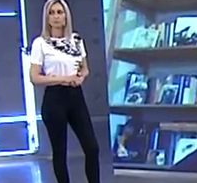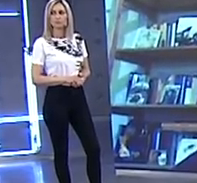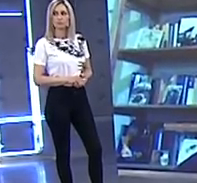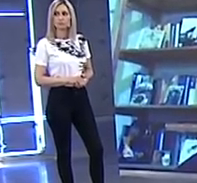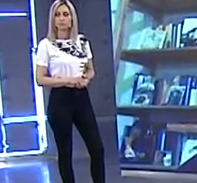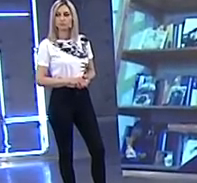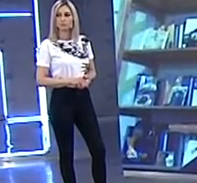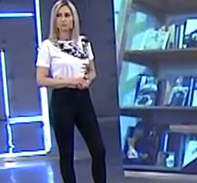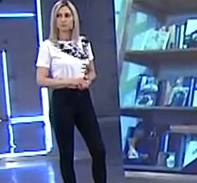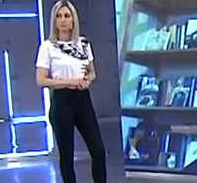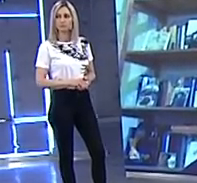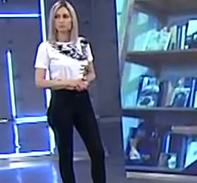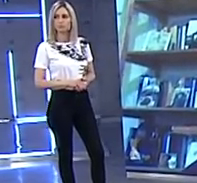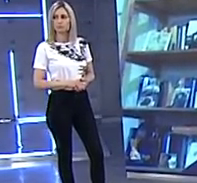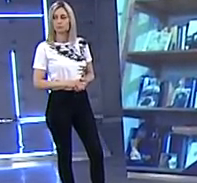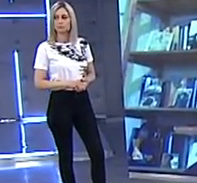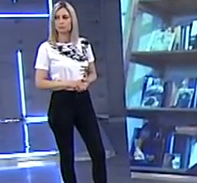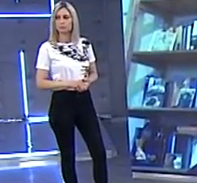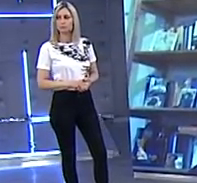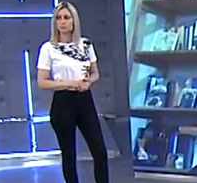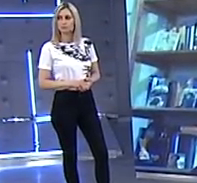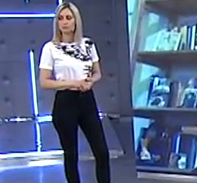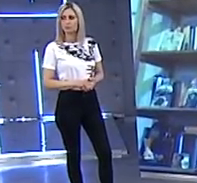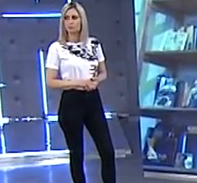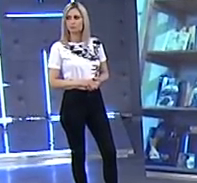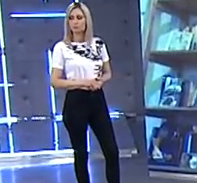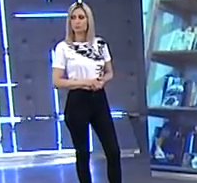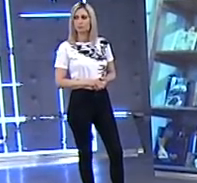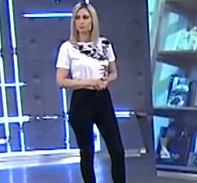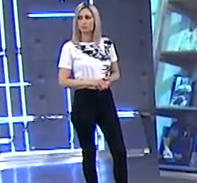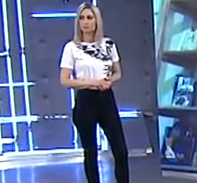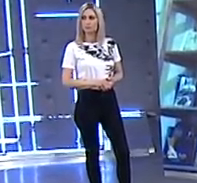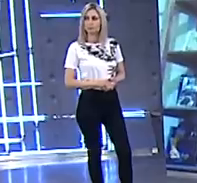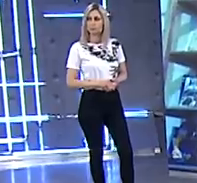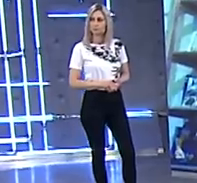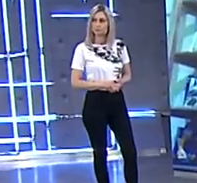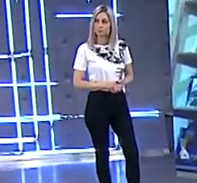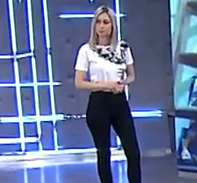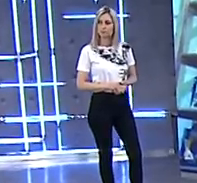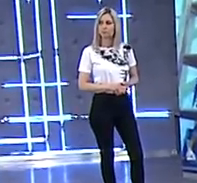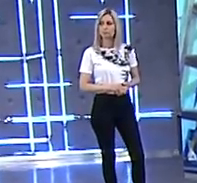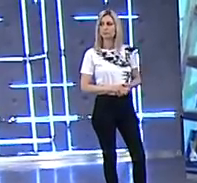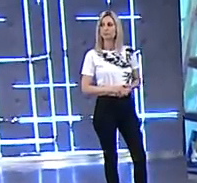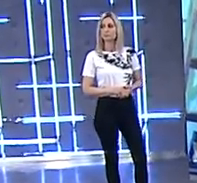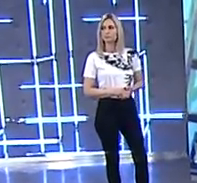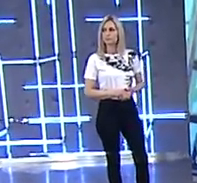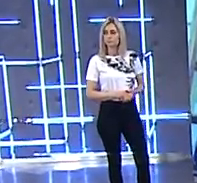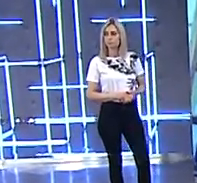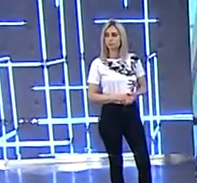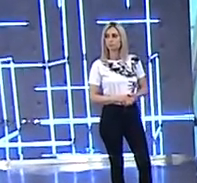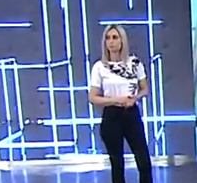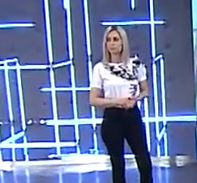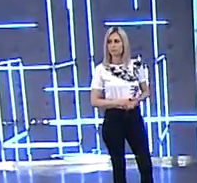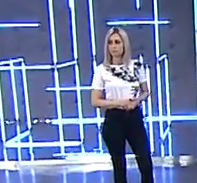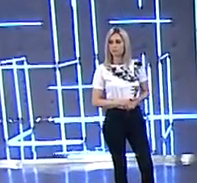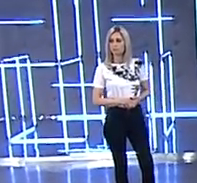hay 4.250 infectados un día, 82 muertes. Hay que ver la cantidad de testeos que se hicieron y qué representan